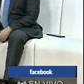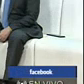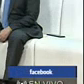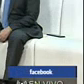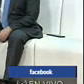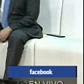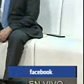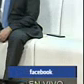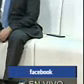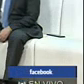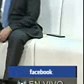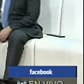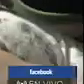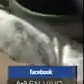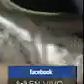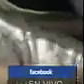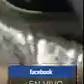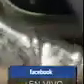prevenir enfermedades.